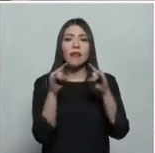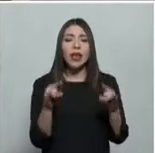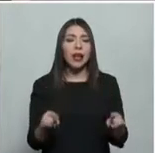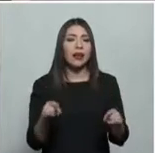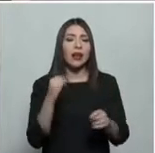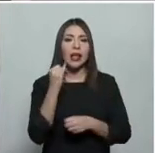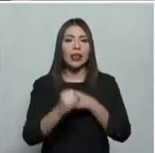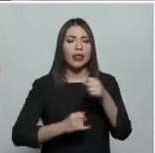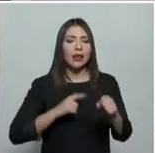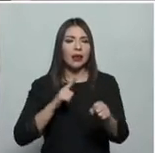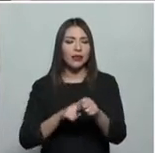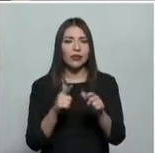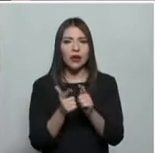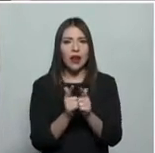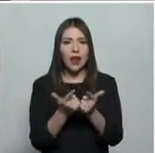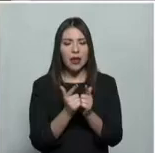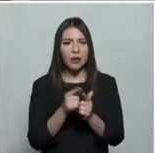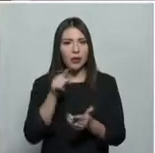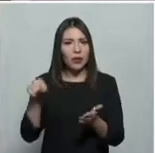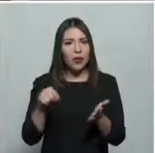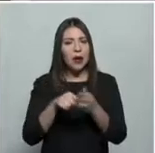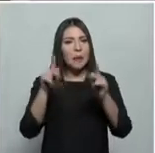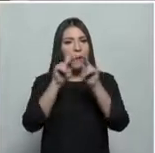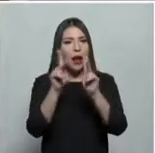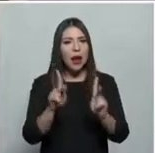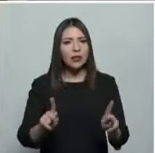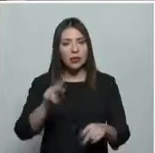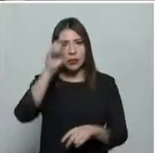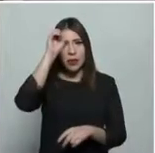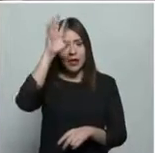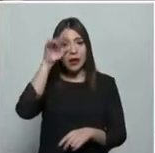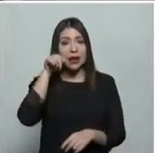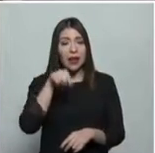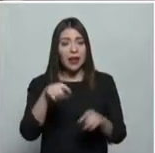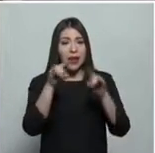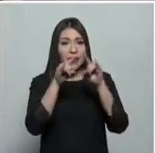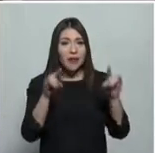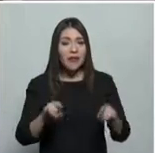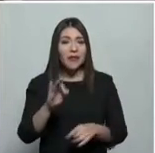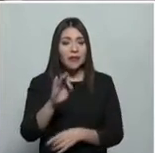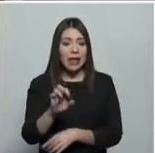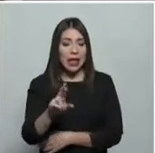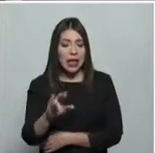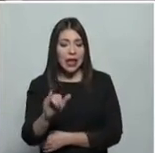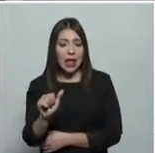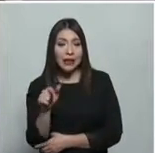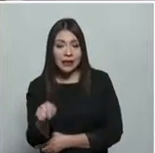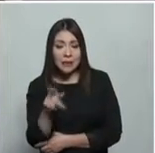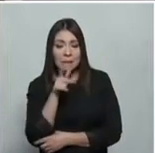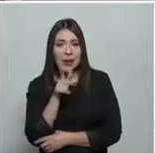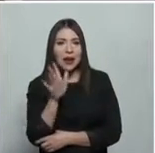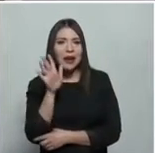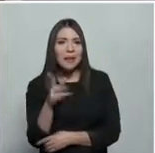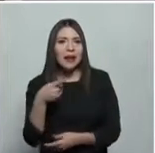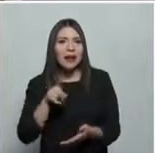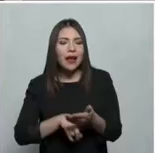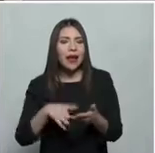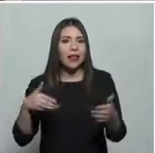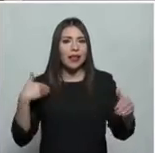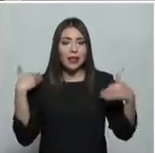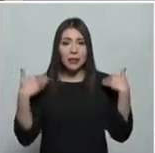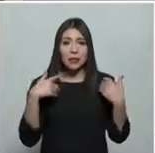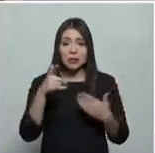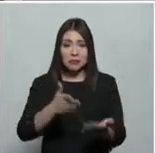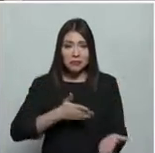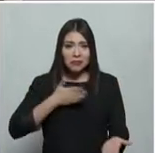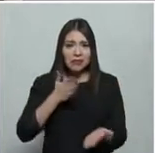Libro del Palacio de Minería, ¿verdad? Feria ya implica, la palabra implica un poco de diversión. Y yo les aseguro que si vienen, se